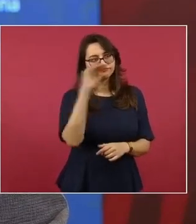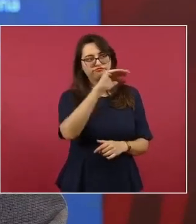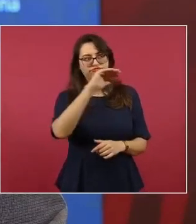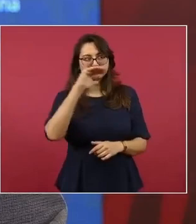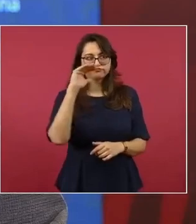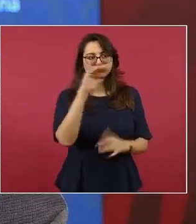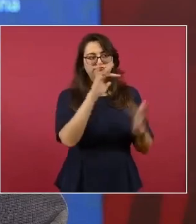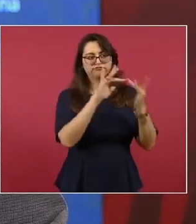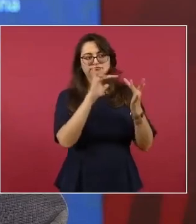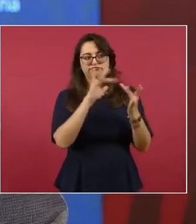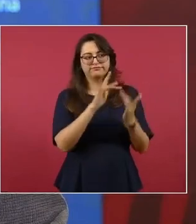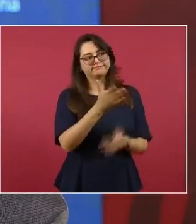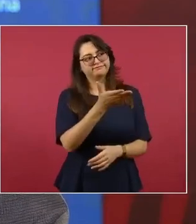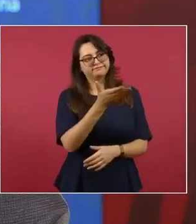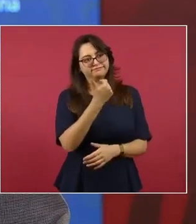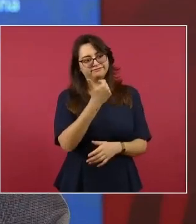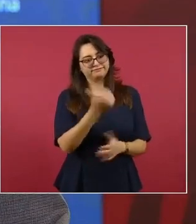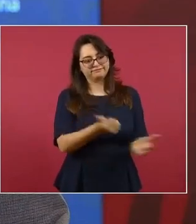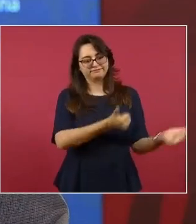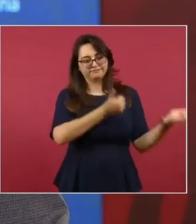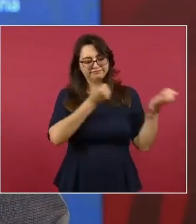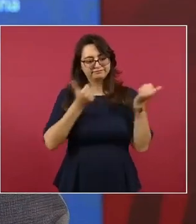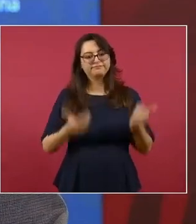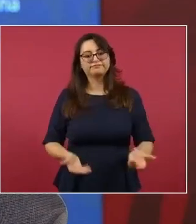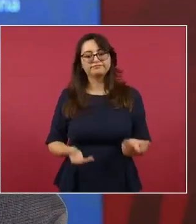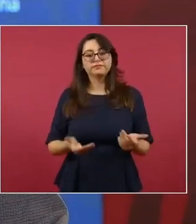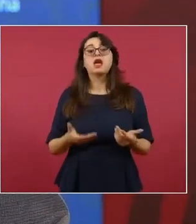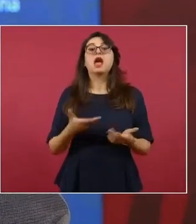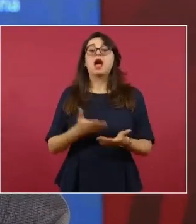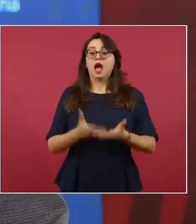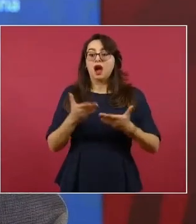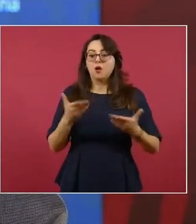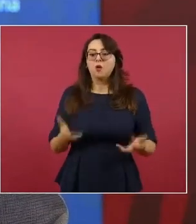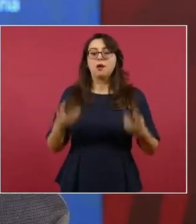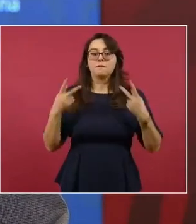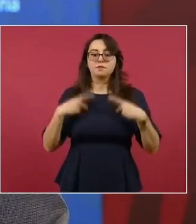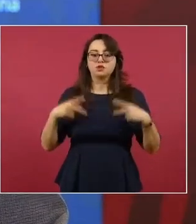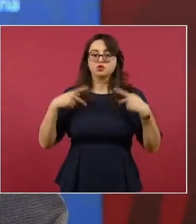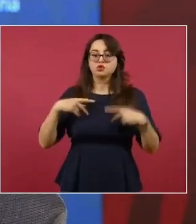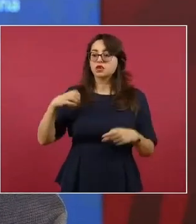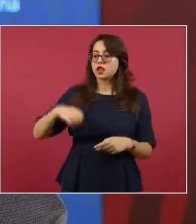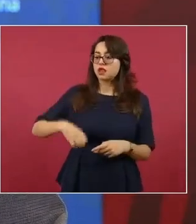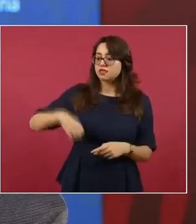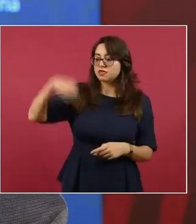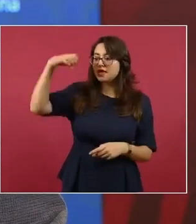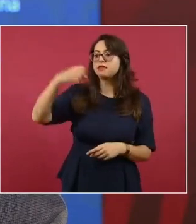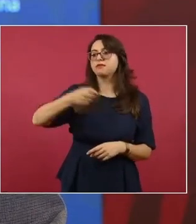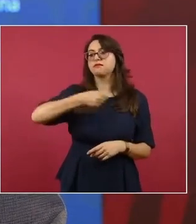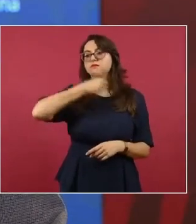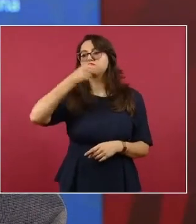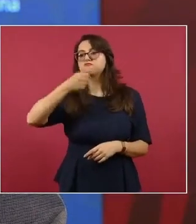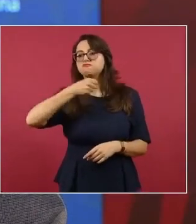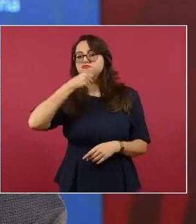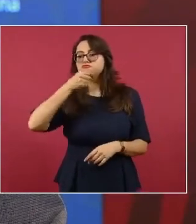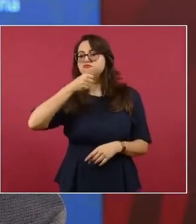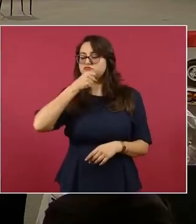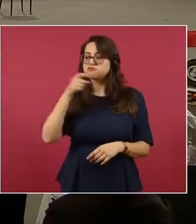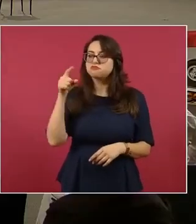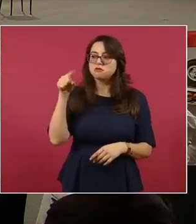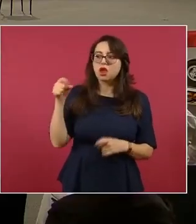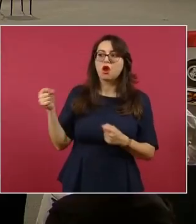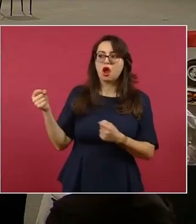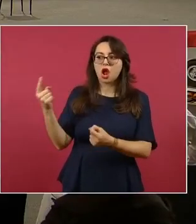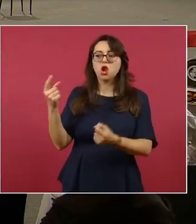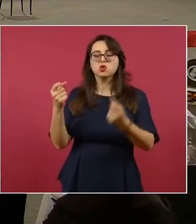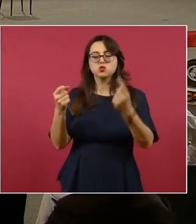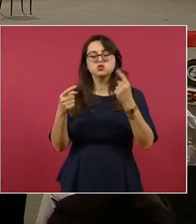ancianas, algunas personas mayores en la comunidad de Chacalzingo, que nos dan testimonio de que algunas